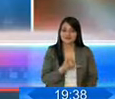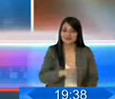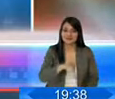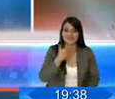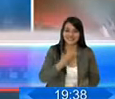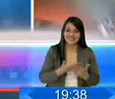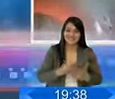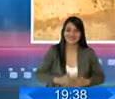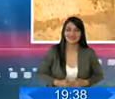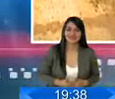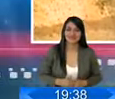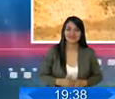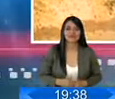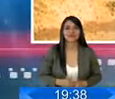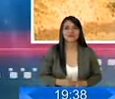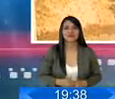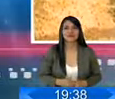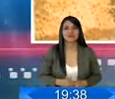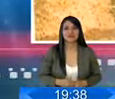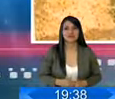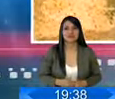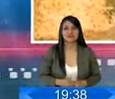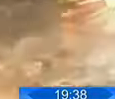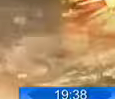Gracias nuevamente.